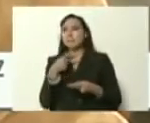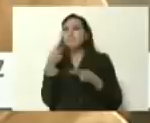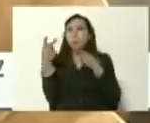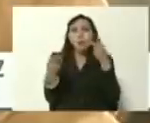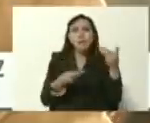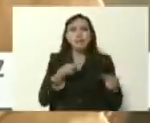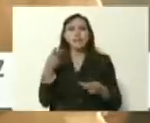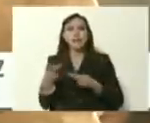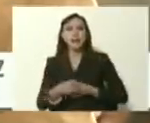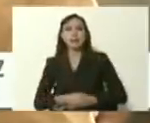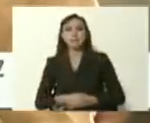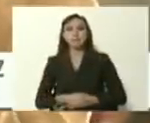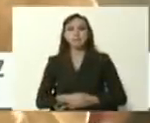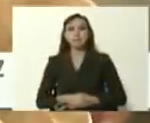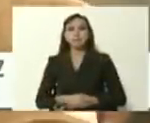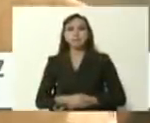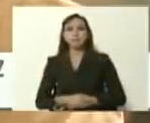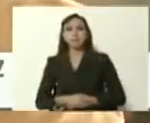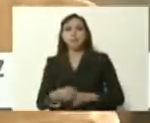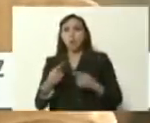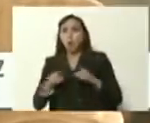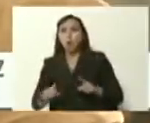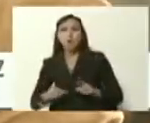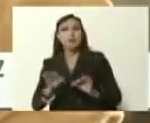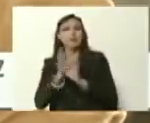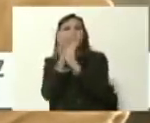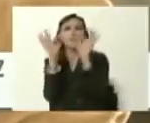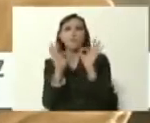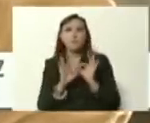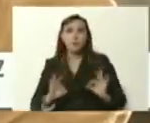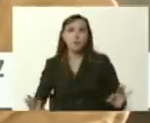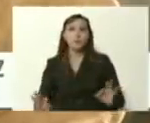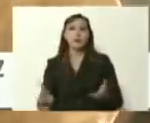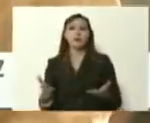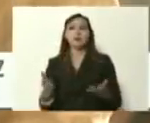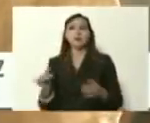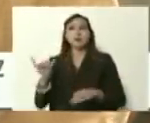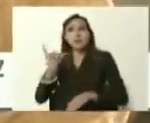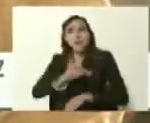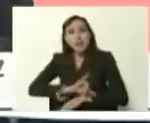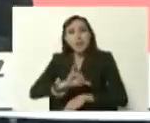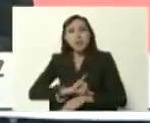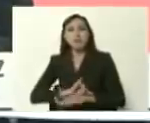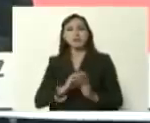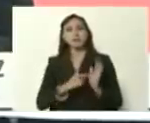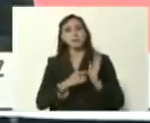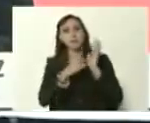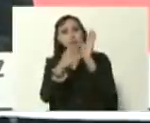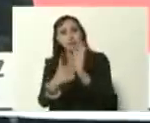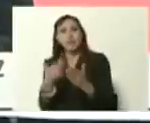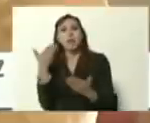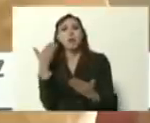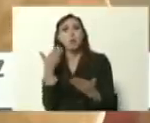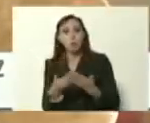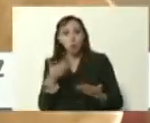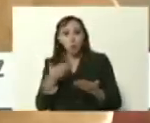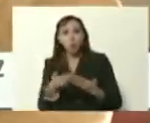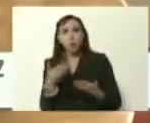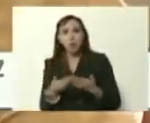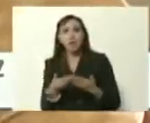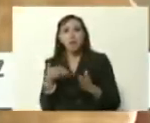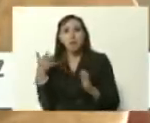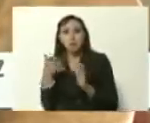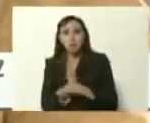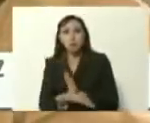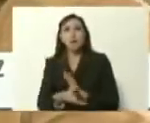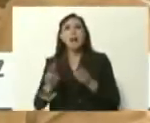de otro tipo que no sea que la Iglesia presente propuestas que vayan en función a